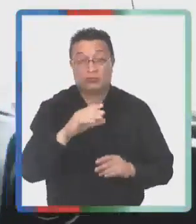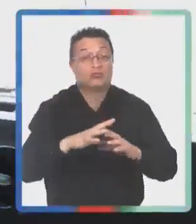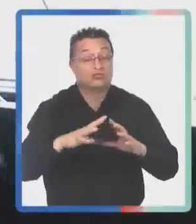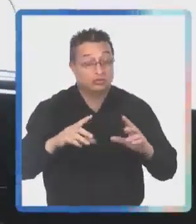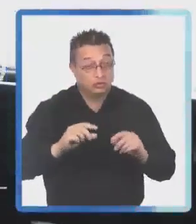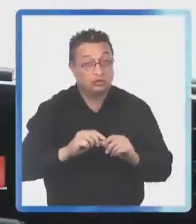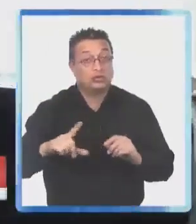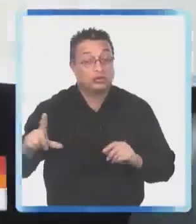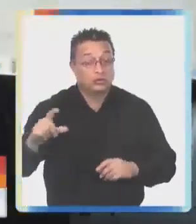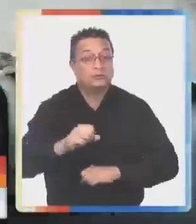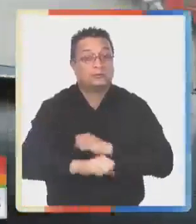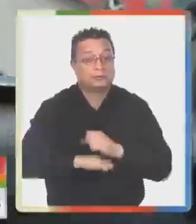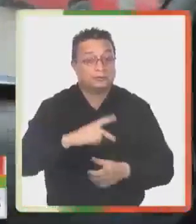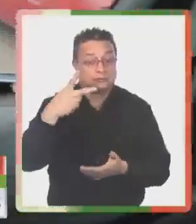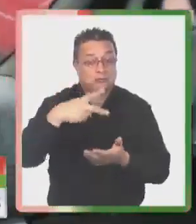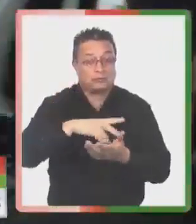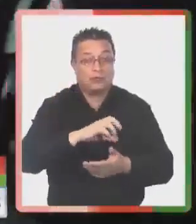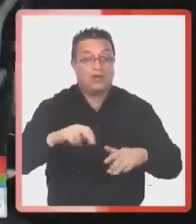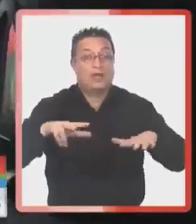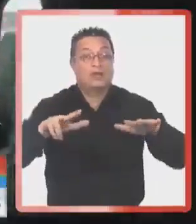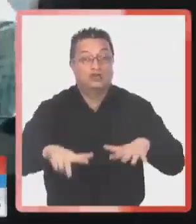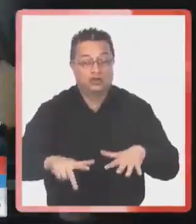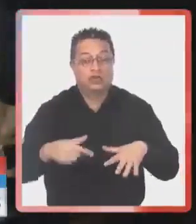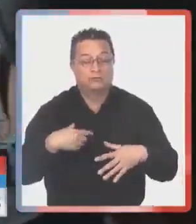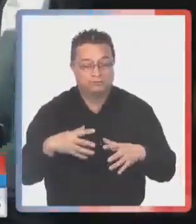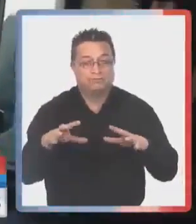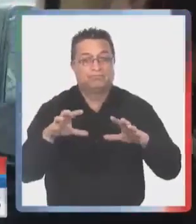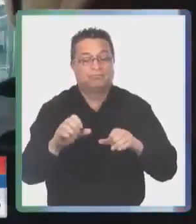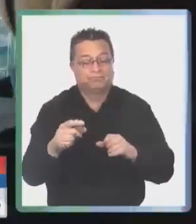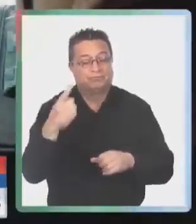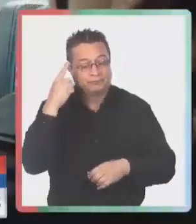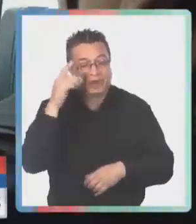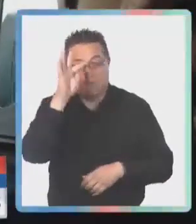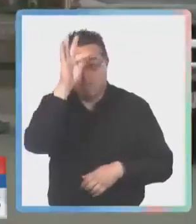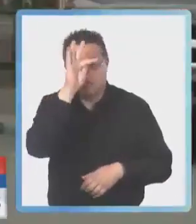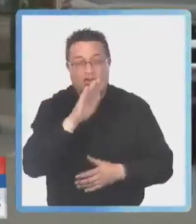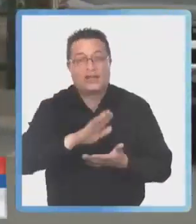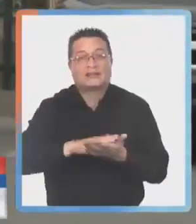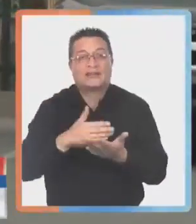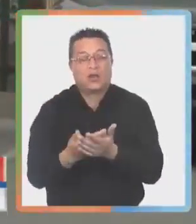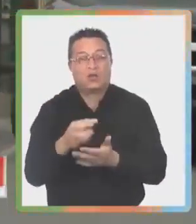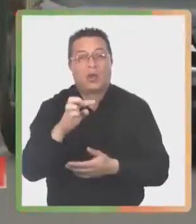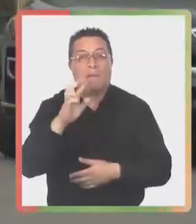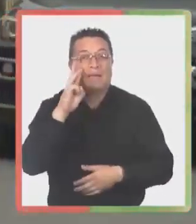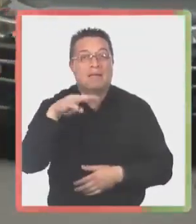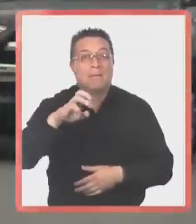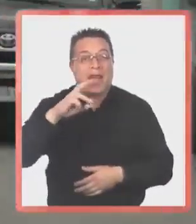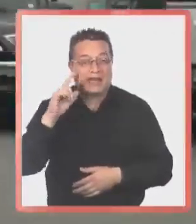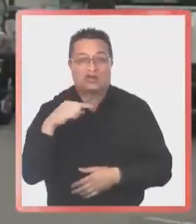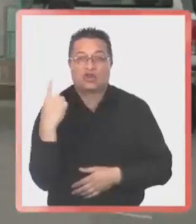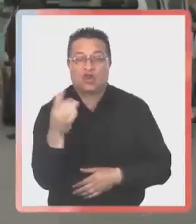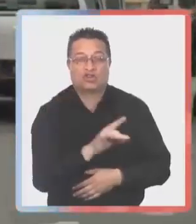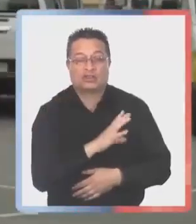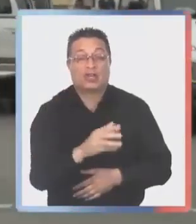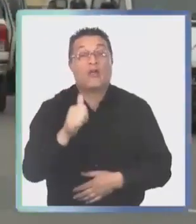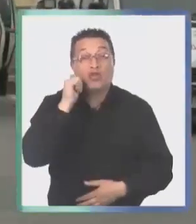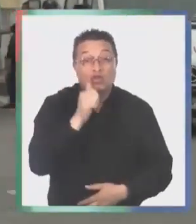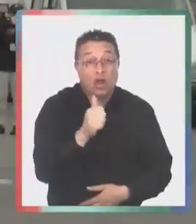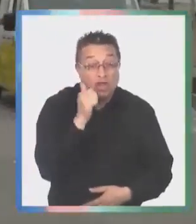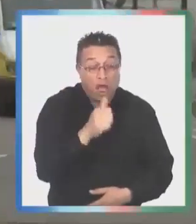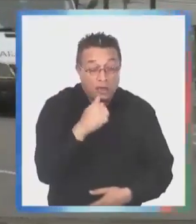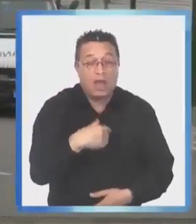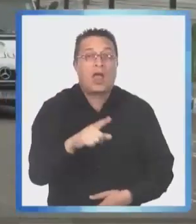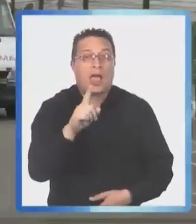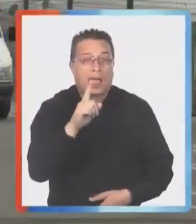preocupación creciente que viene desde el año 2018 se ha apoderado de los funcionarios de la salud primaria en todo el país. Todos los